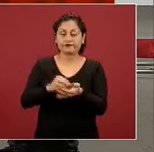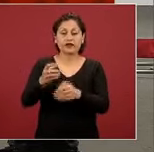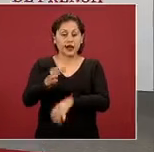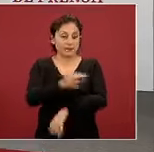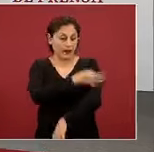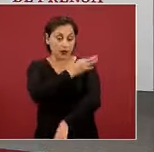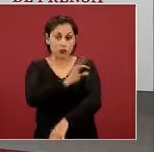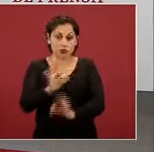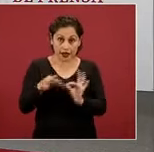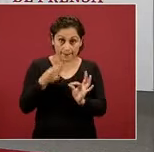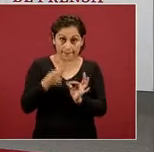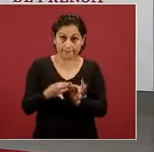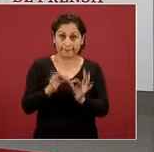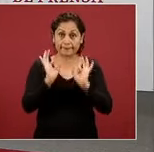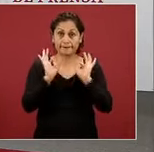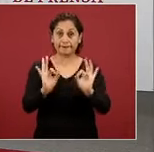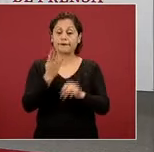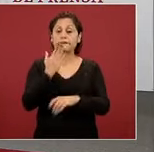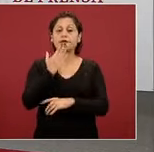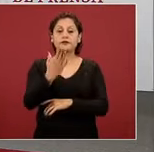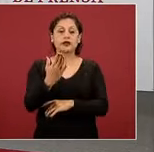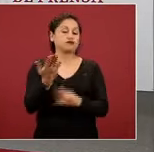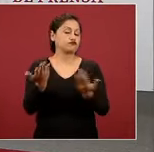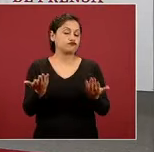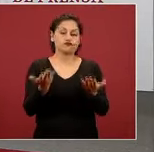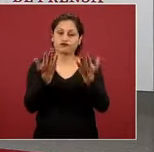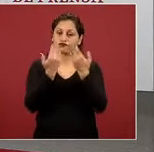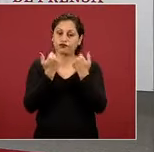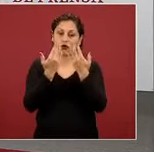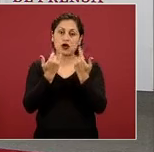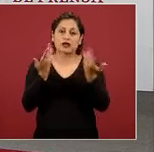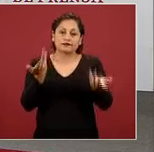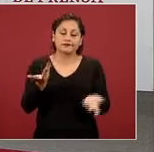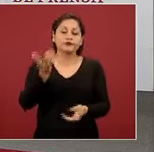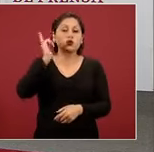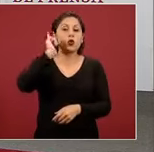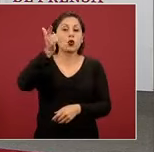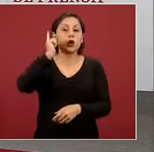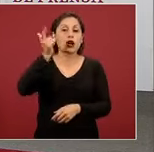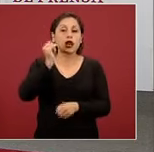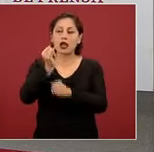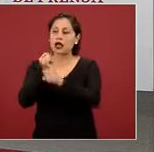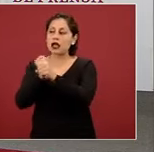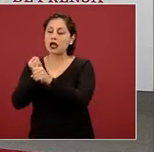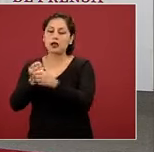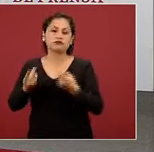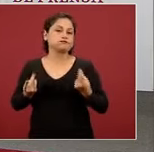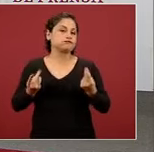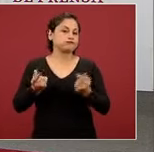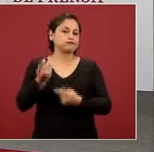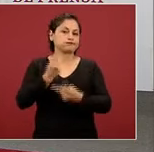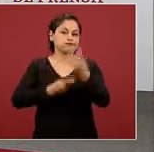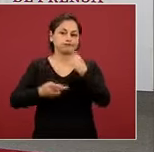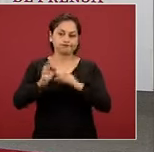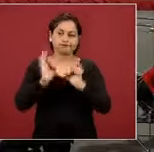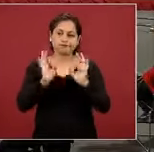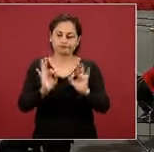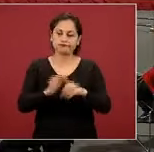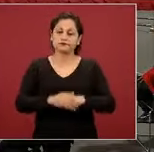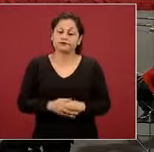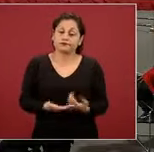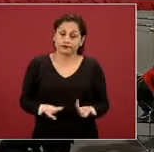eficaz, segura y que se pueda usar en la población. Esperamos que muy pronto lo logremos. Entonces vamos a conversar sobre esto. Pero